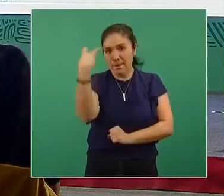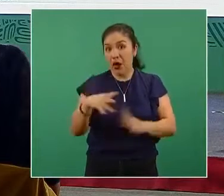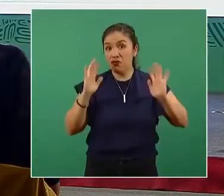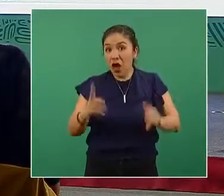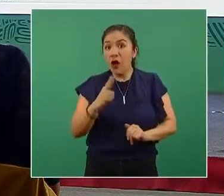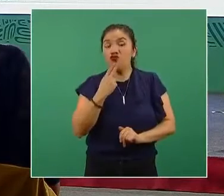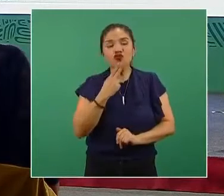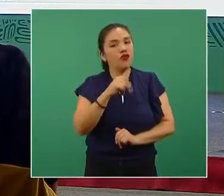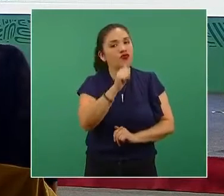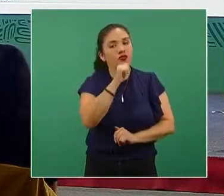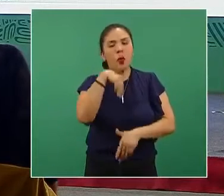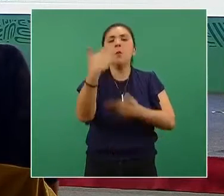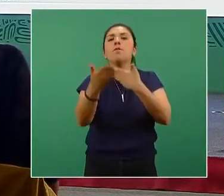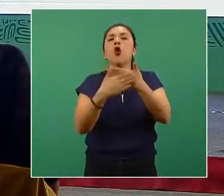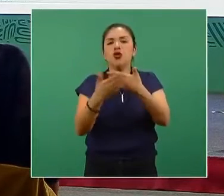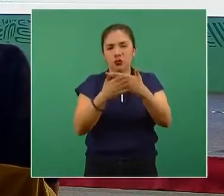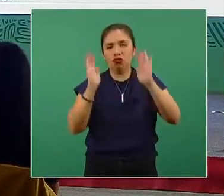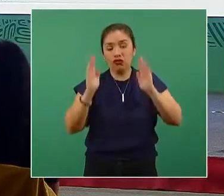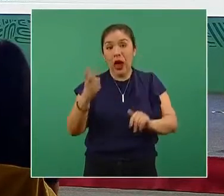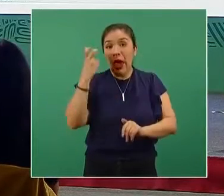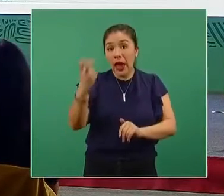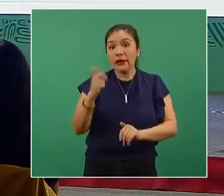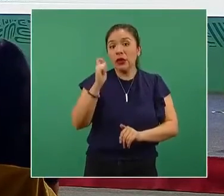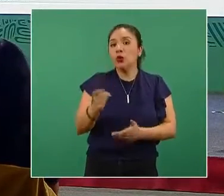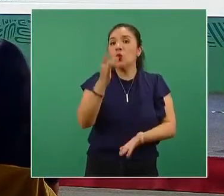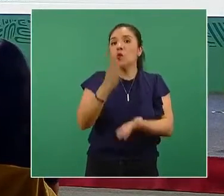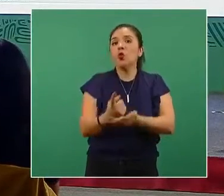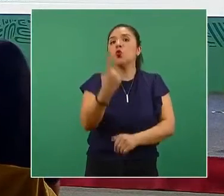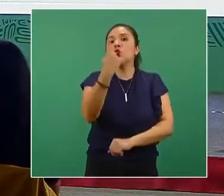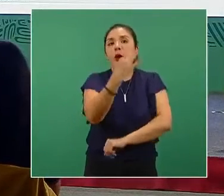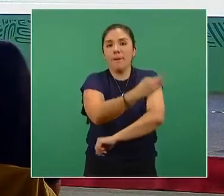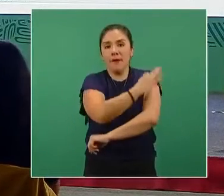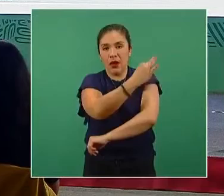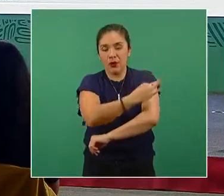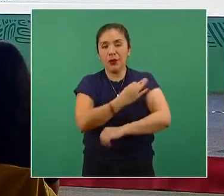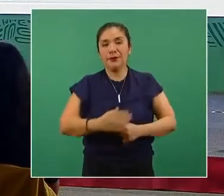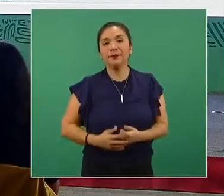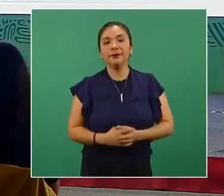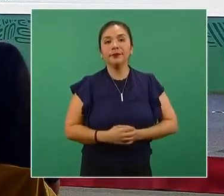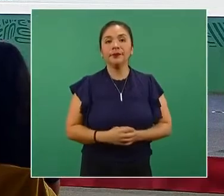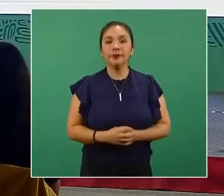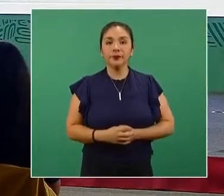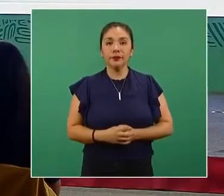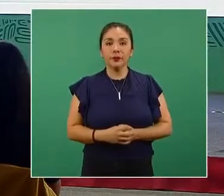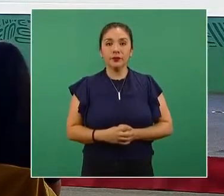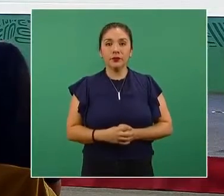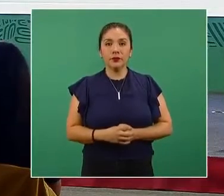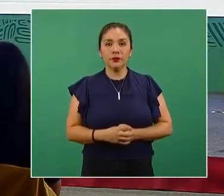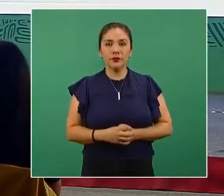pero próximamente lo estará. Este esquema es con una sola dosis. La siguiente.